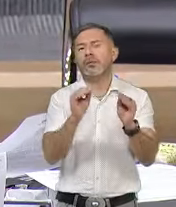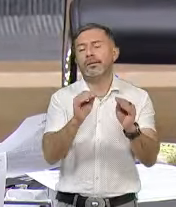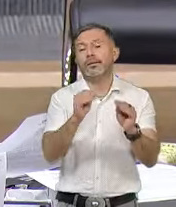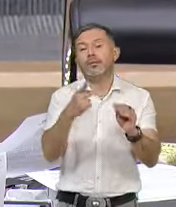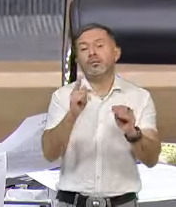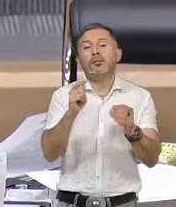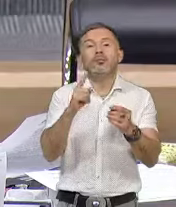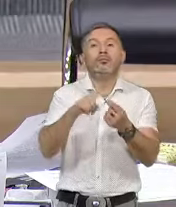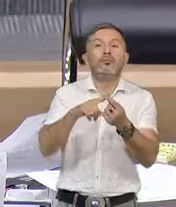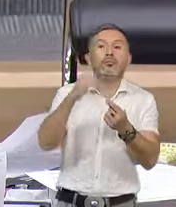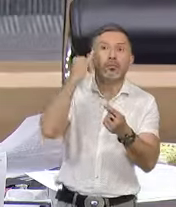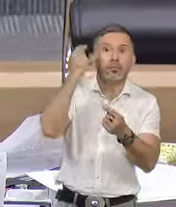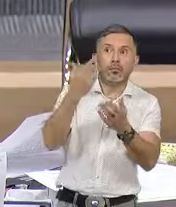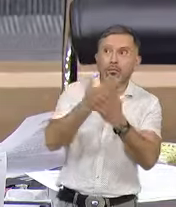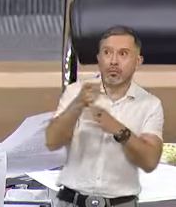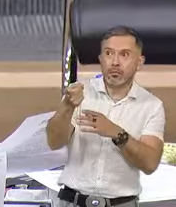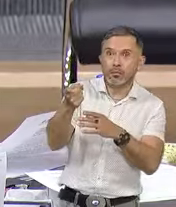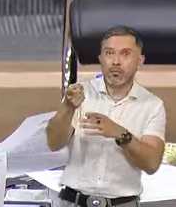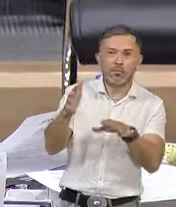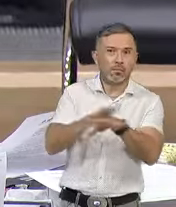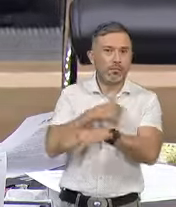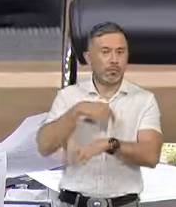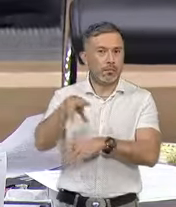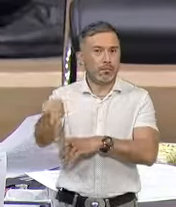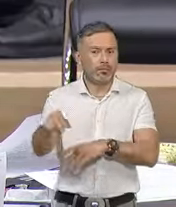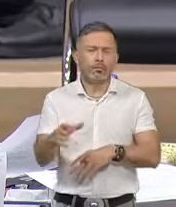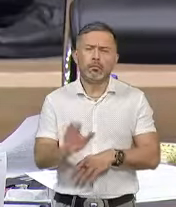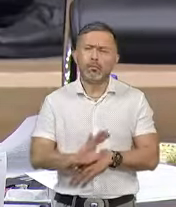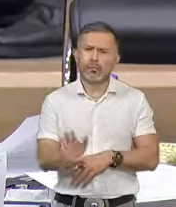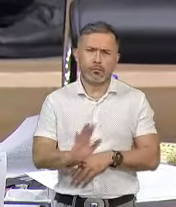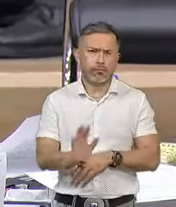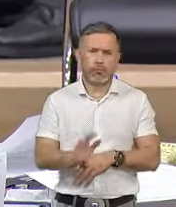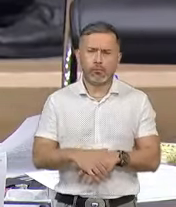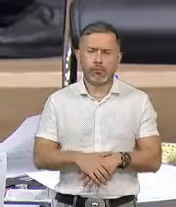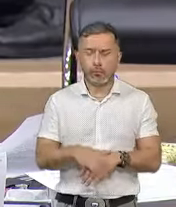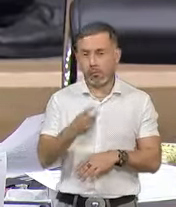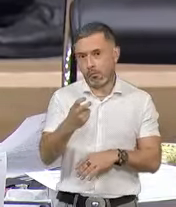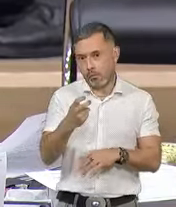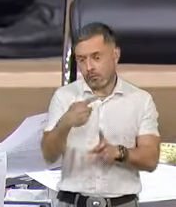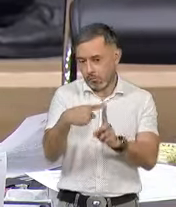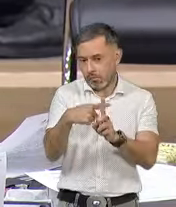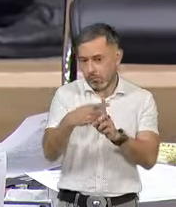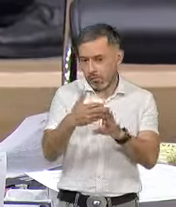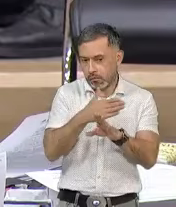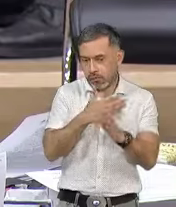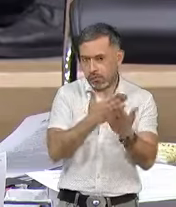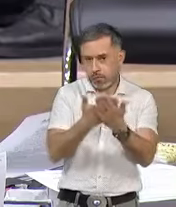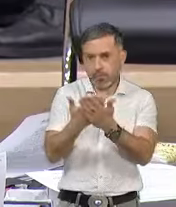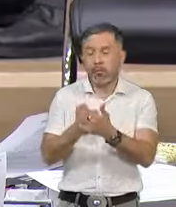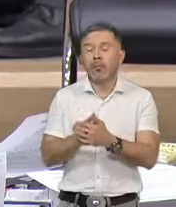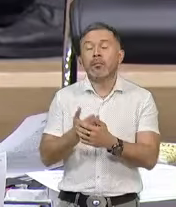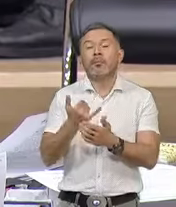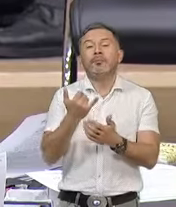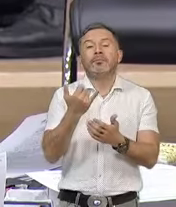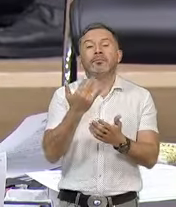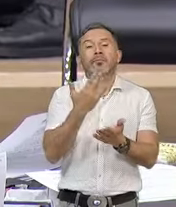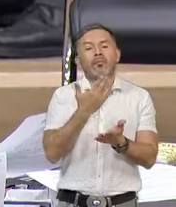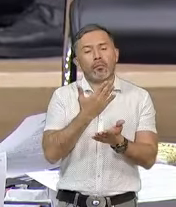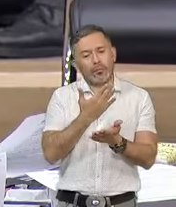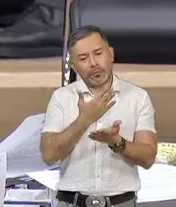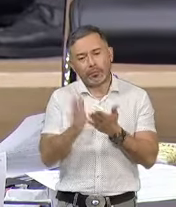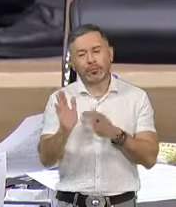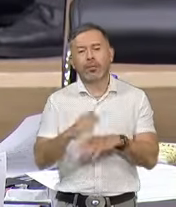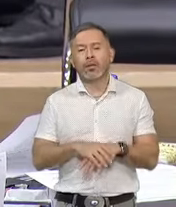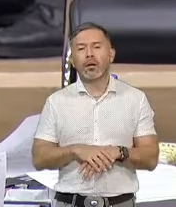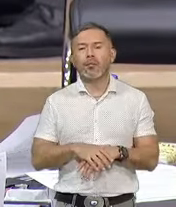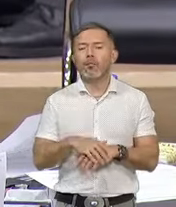hacía la propuesta Entonces eso me pareció virtuoso el ejercicio que tuvimos pero más allá de eso quizá también en donde